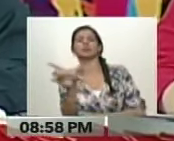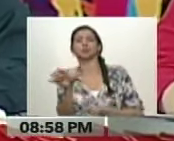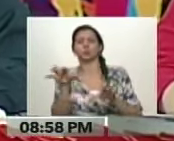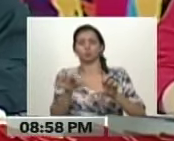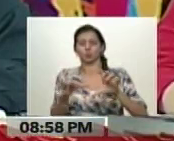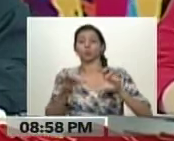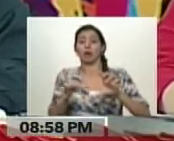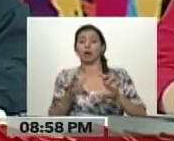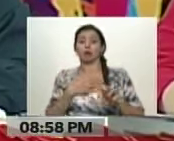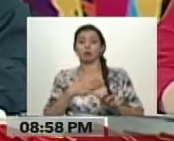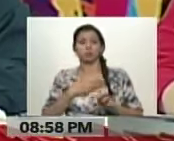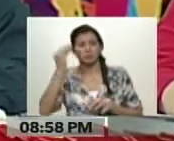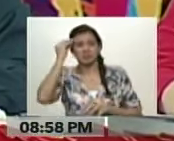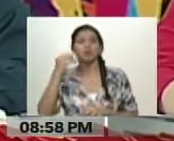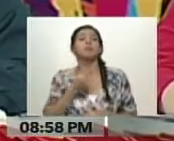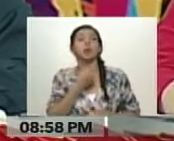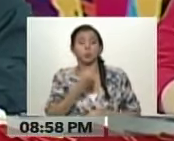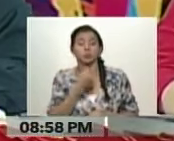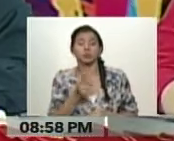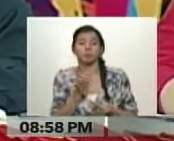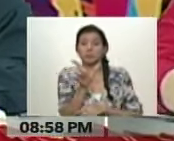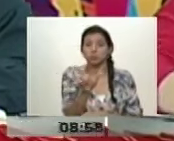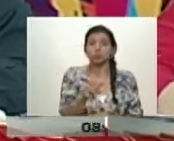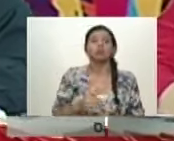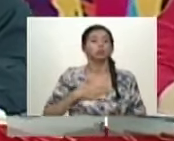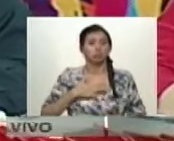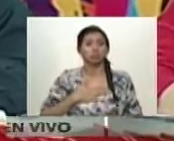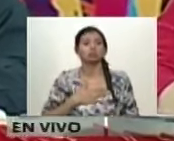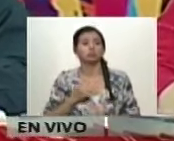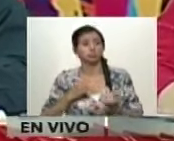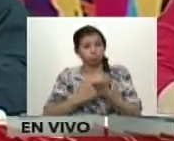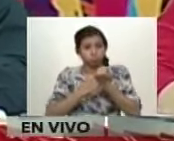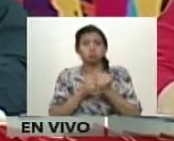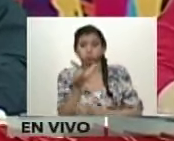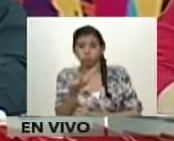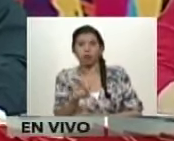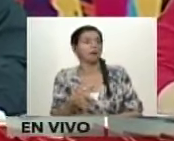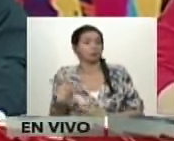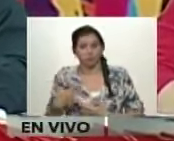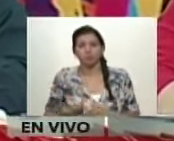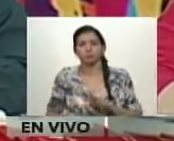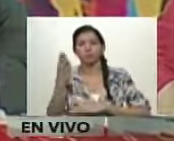del Partido Socialista Unido de Venezuela. Vamos a la búsqueda de millones,